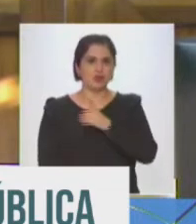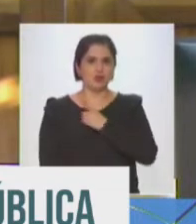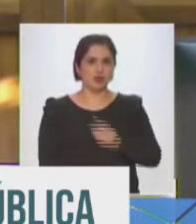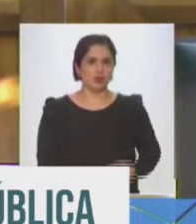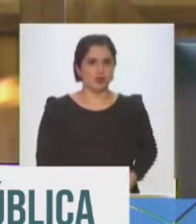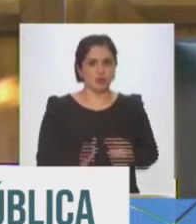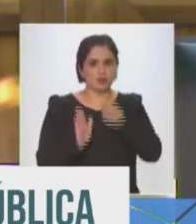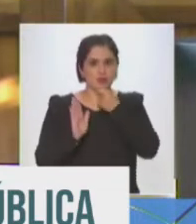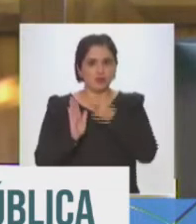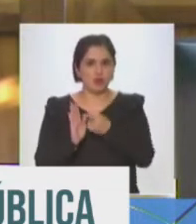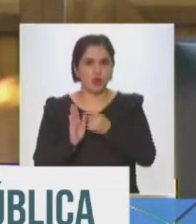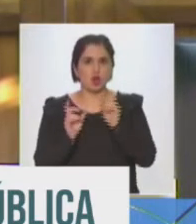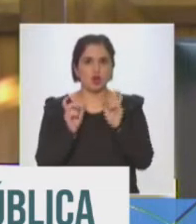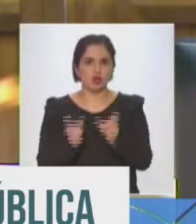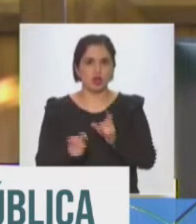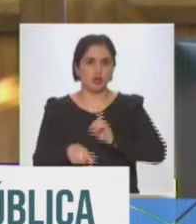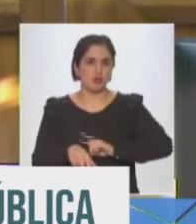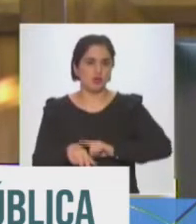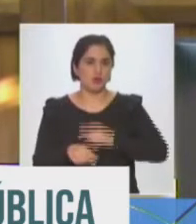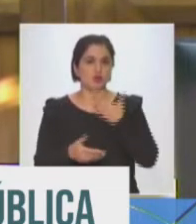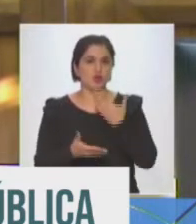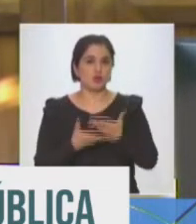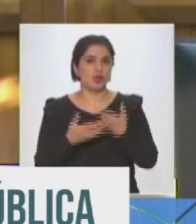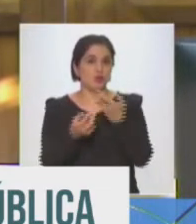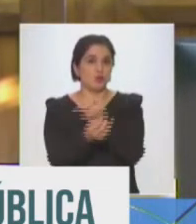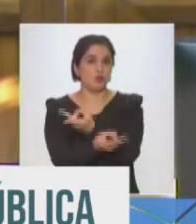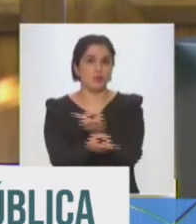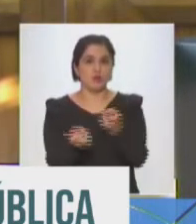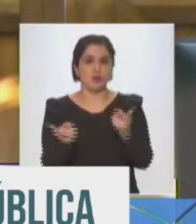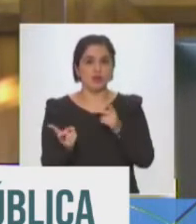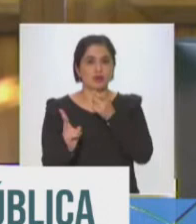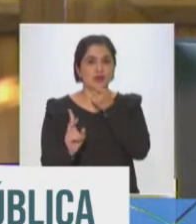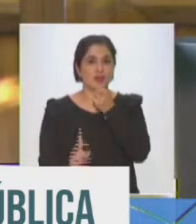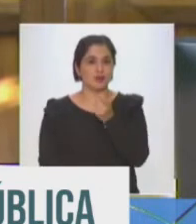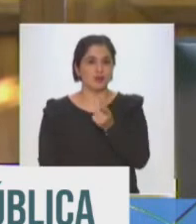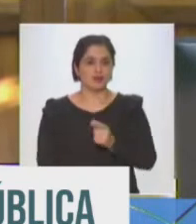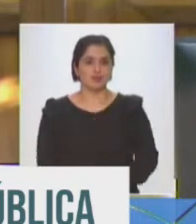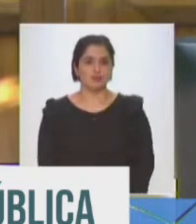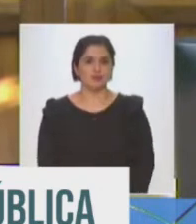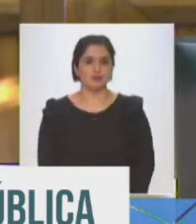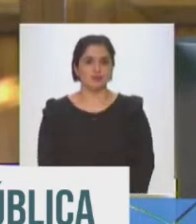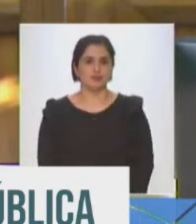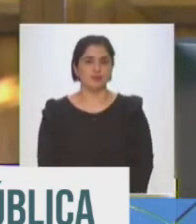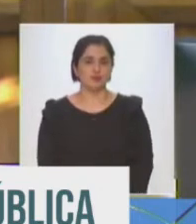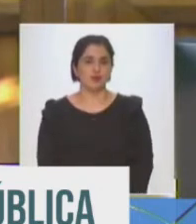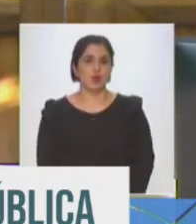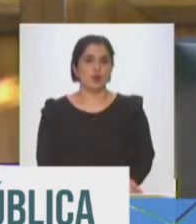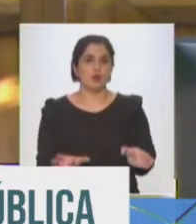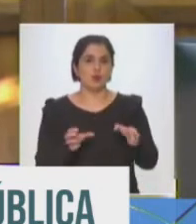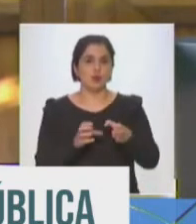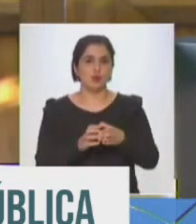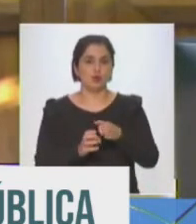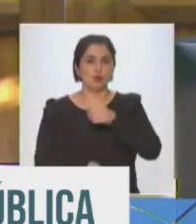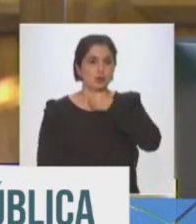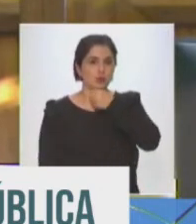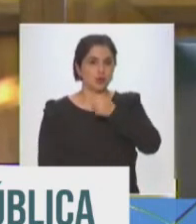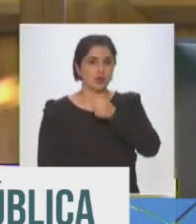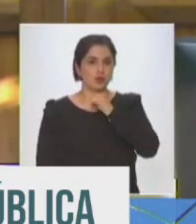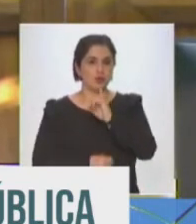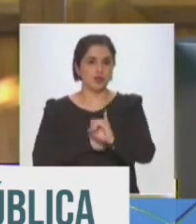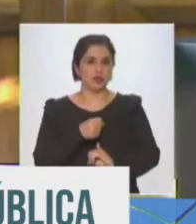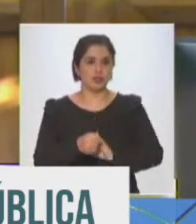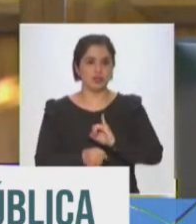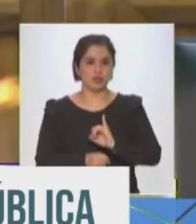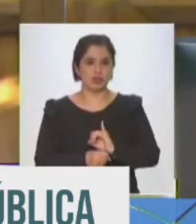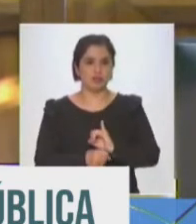en conocimiento de la Fiscalía Regional de Valparaíso, particularmente de quien lleva la causa, Claudia Privancic, que lidera esta investigación por